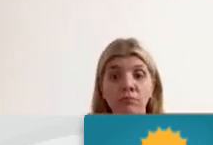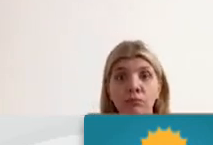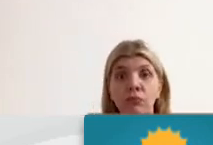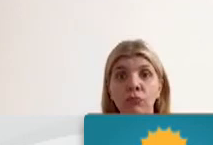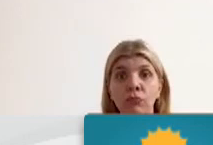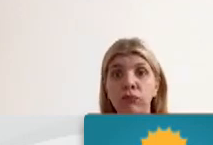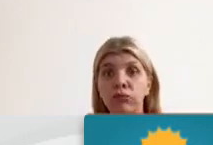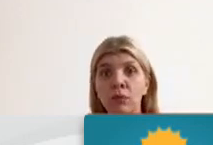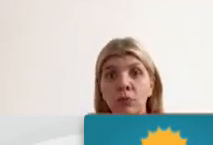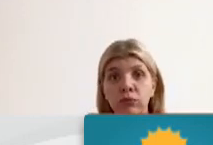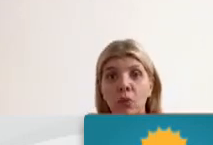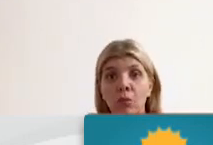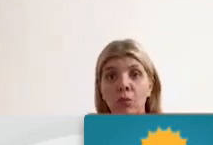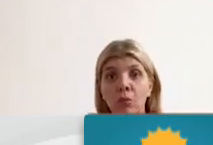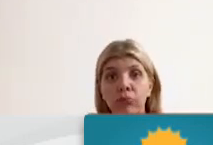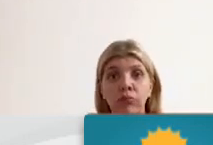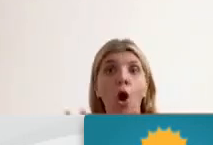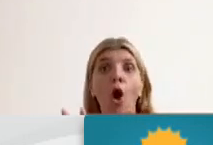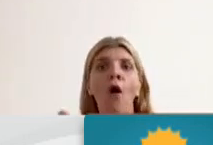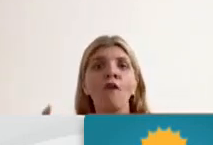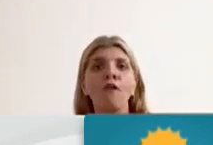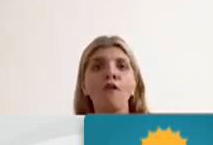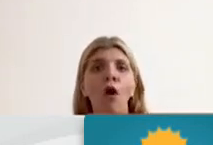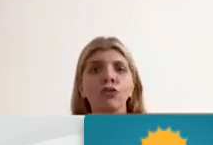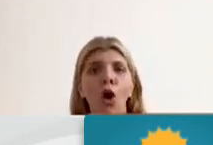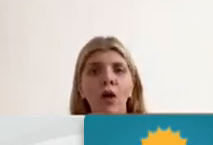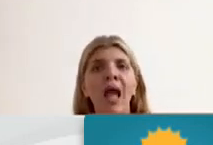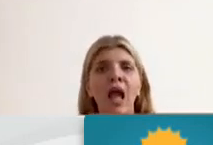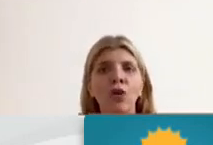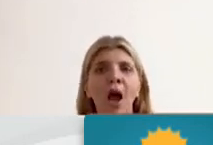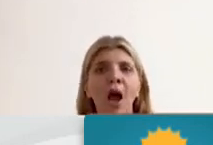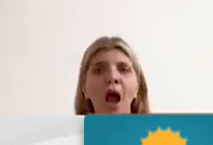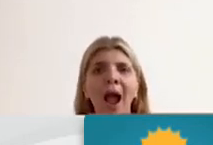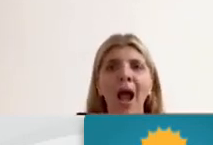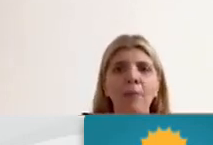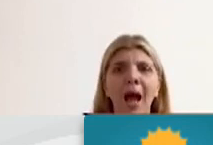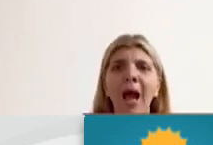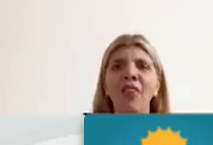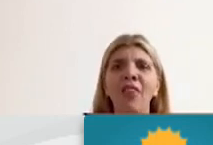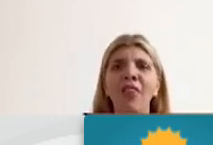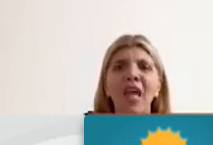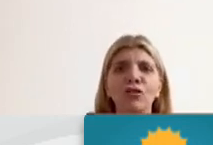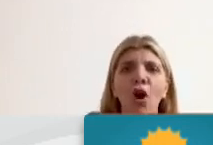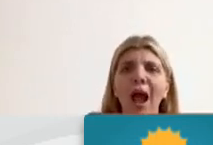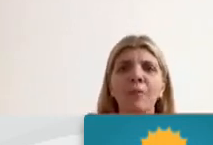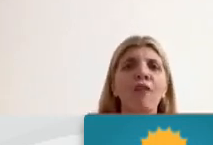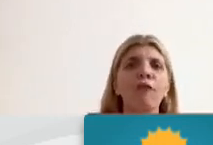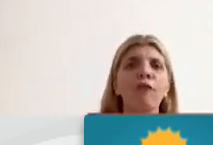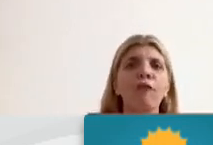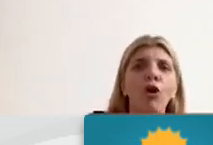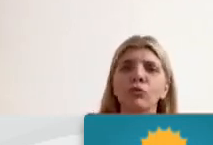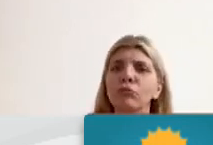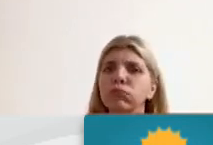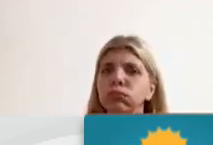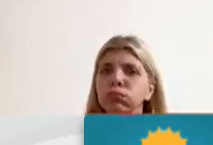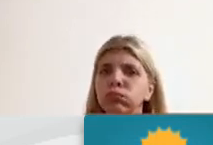nosotros, digamos, el trabajo que hacemos, o sea, nos devuelve muchísimo más de lo que damos. A mí me parece